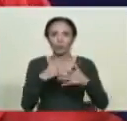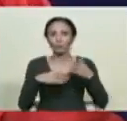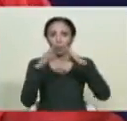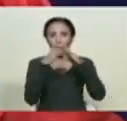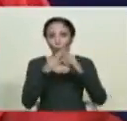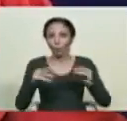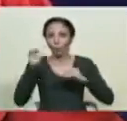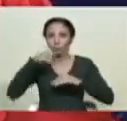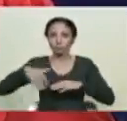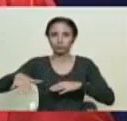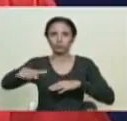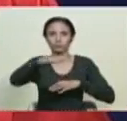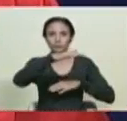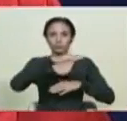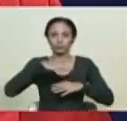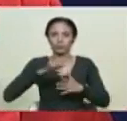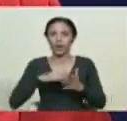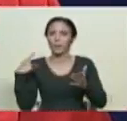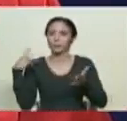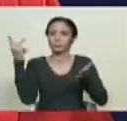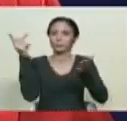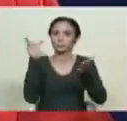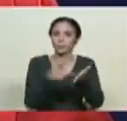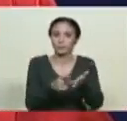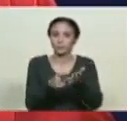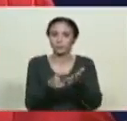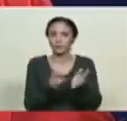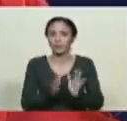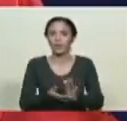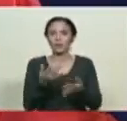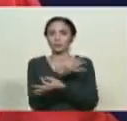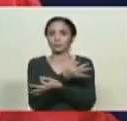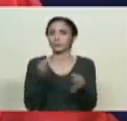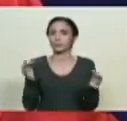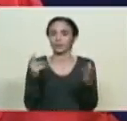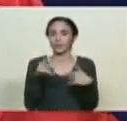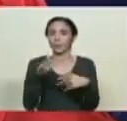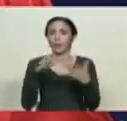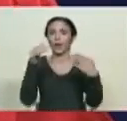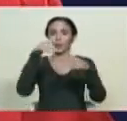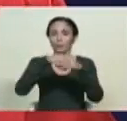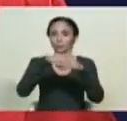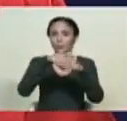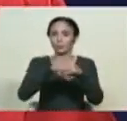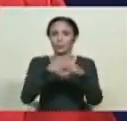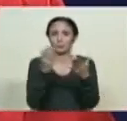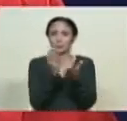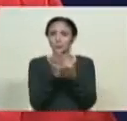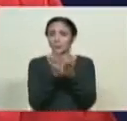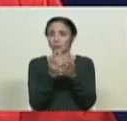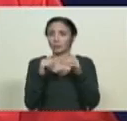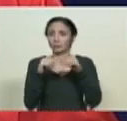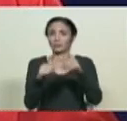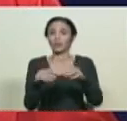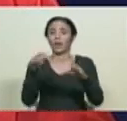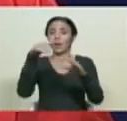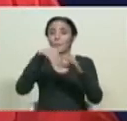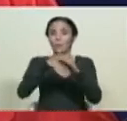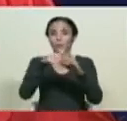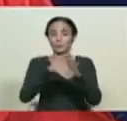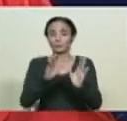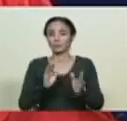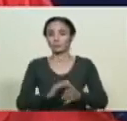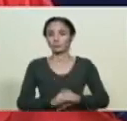nacional, nos habla de la participación extraordinaria para este tipo de eventos, una participación